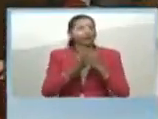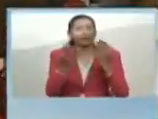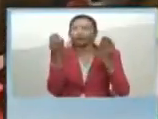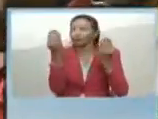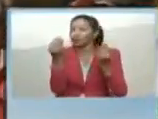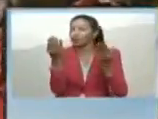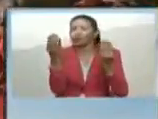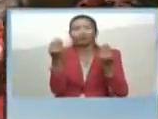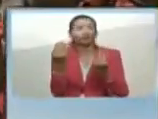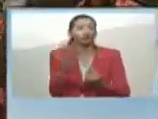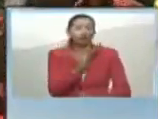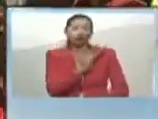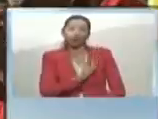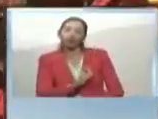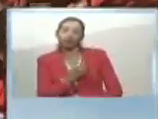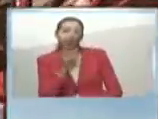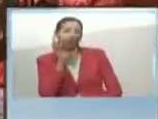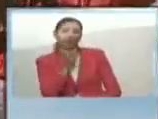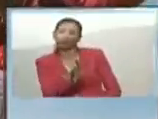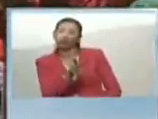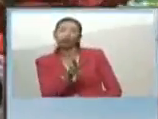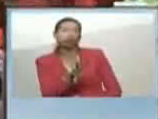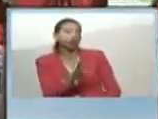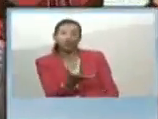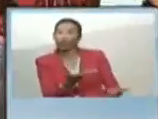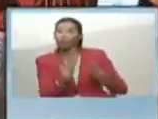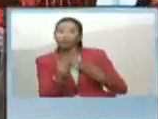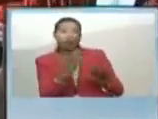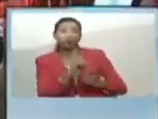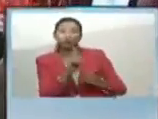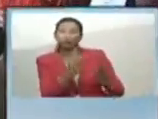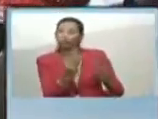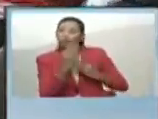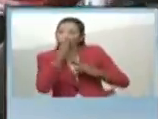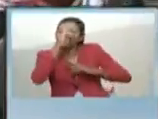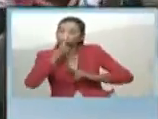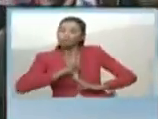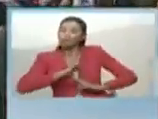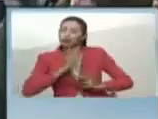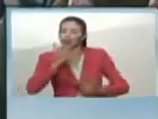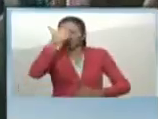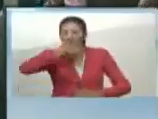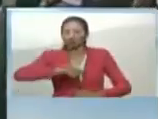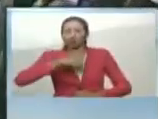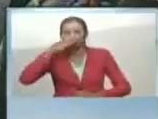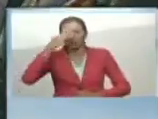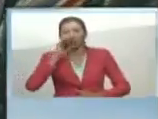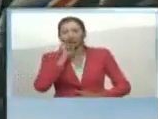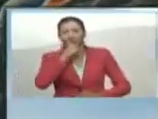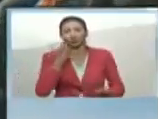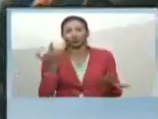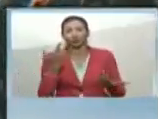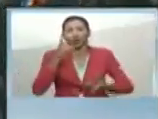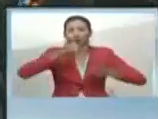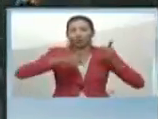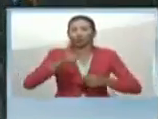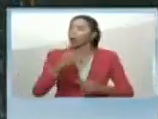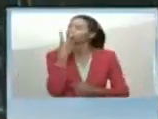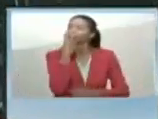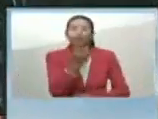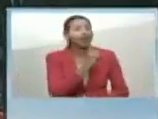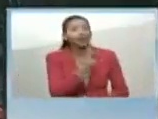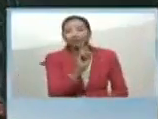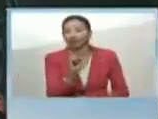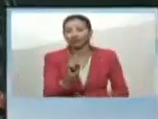mucha apatía en cuanto a darle el respeto que se merece el adulto mayor, sin entender